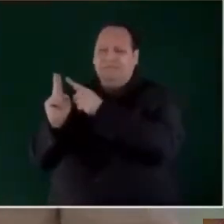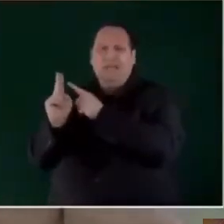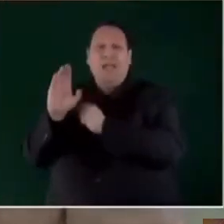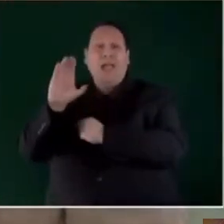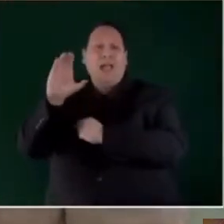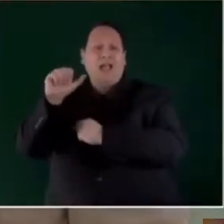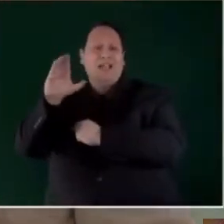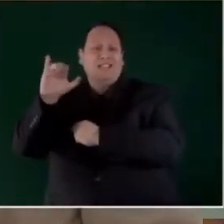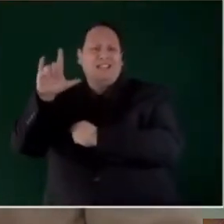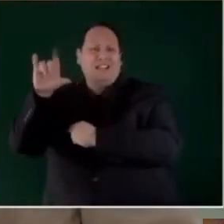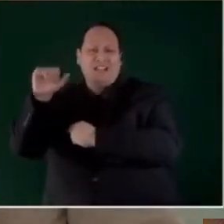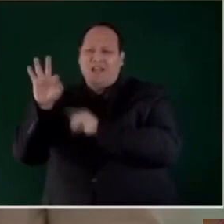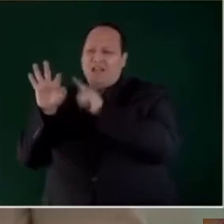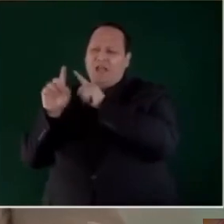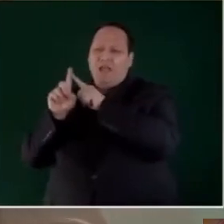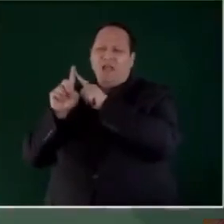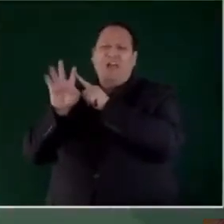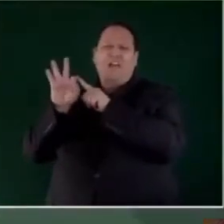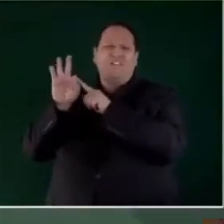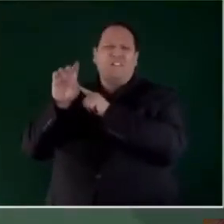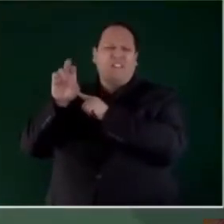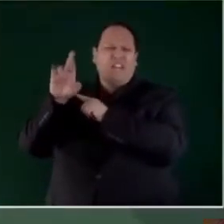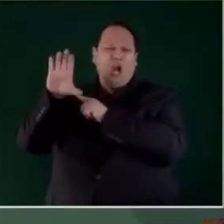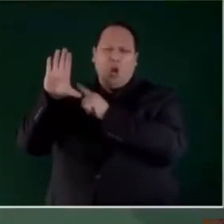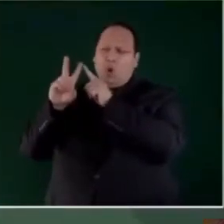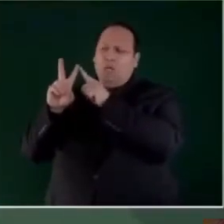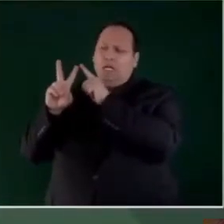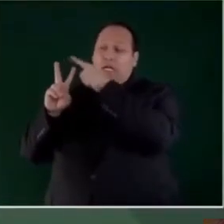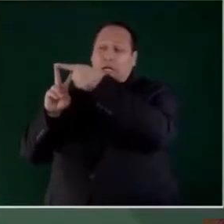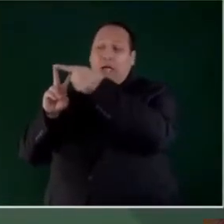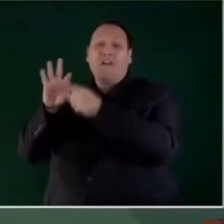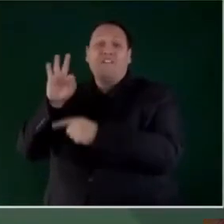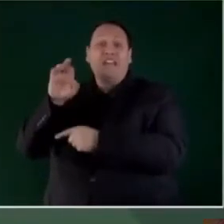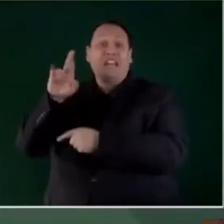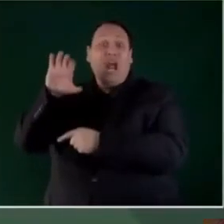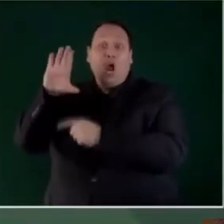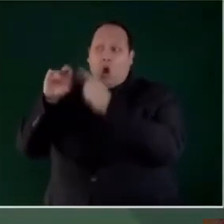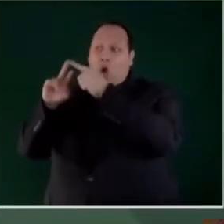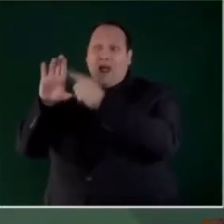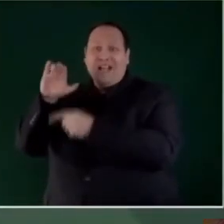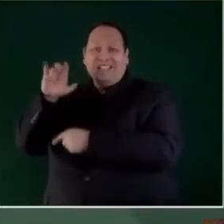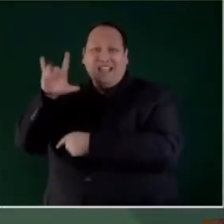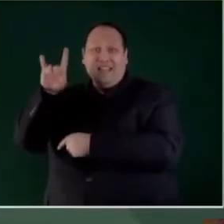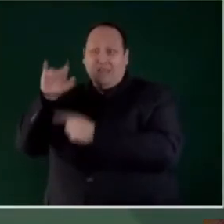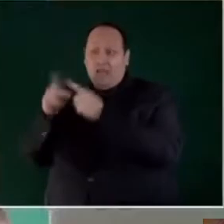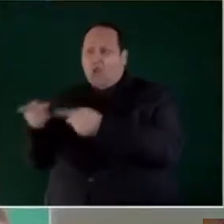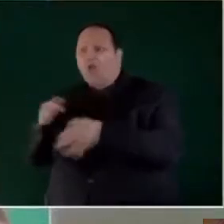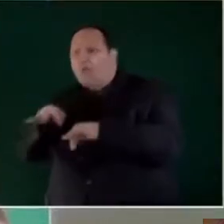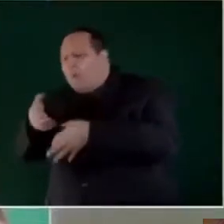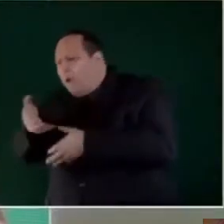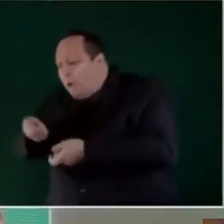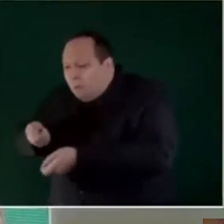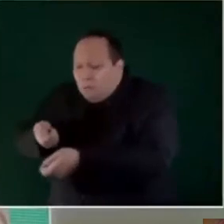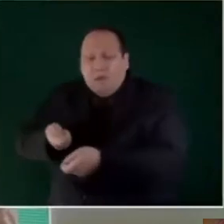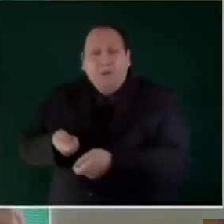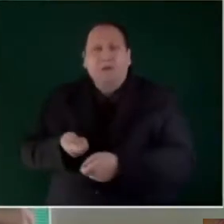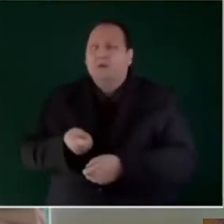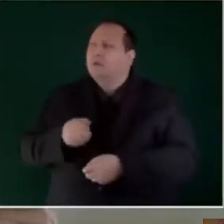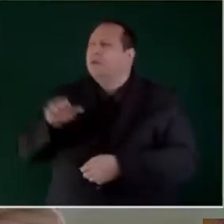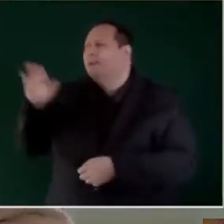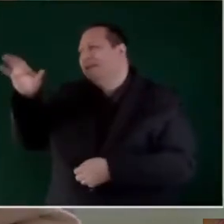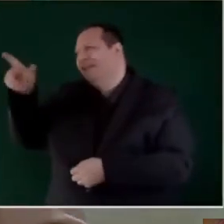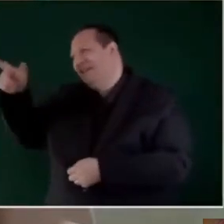Casilda y Perico, y le dice Perico a Casilda: eran peones, ¿me